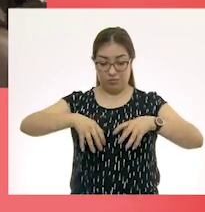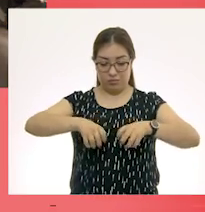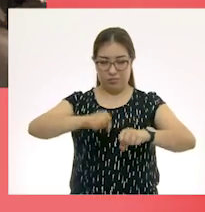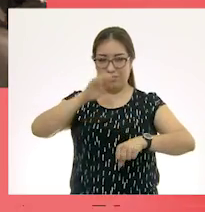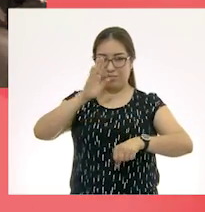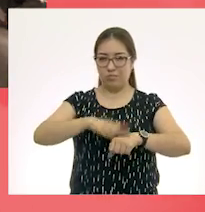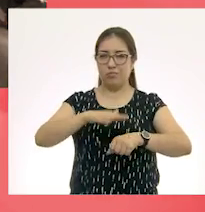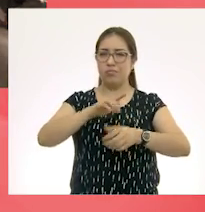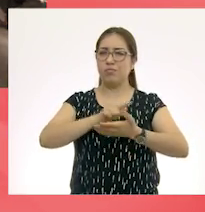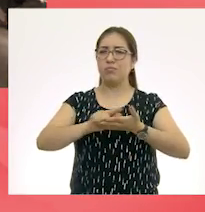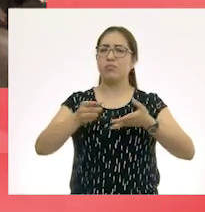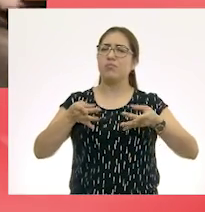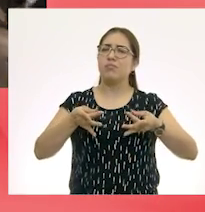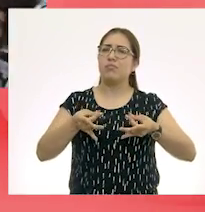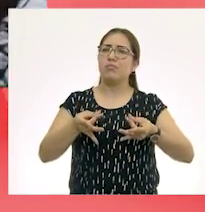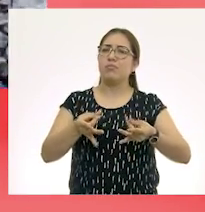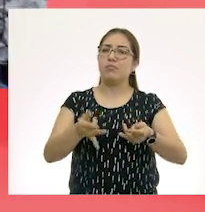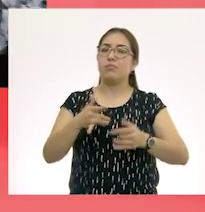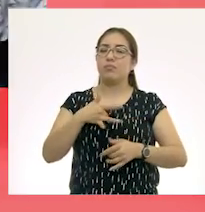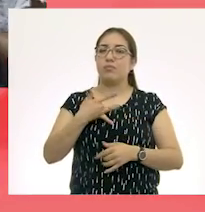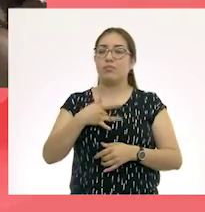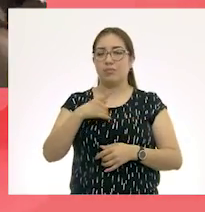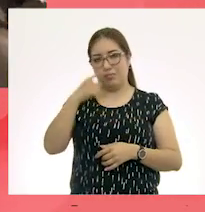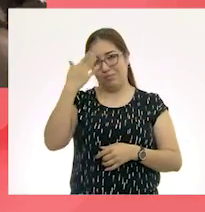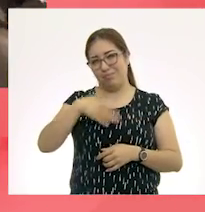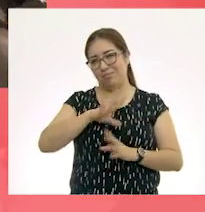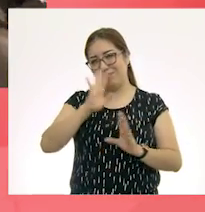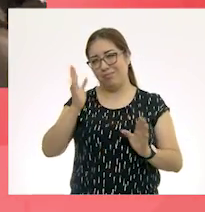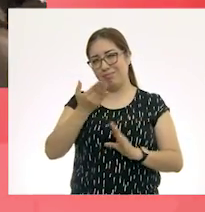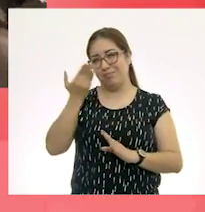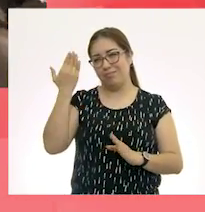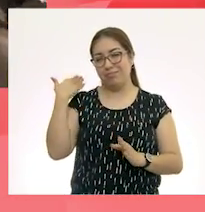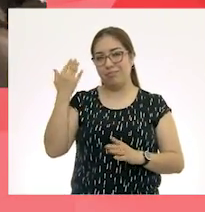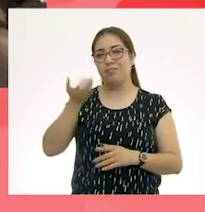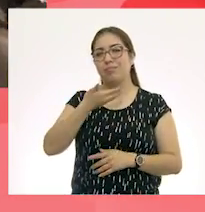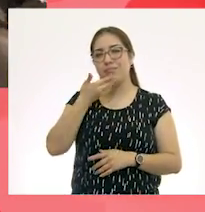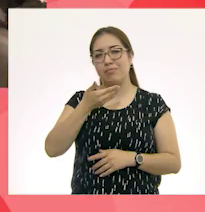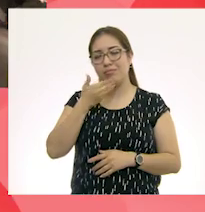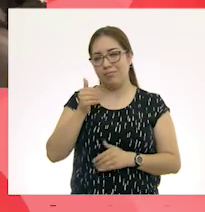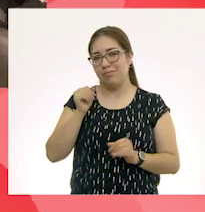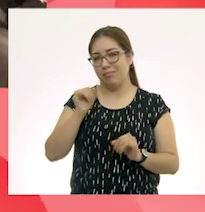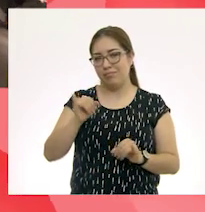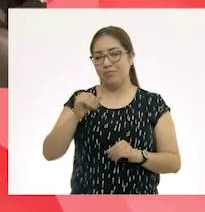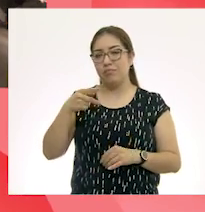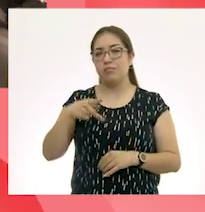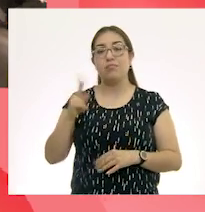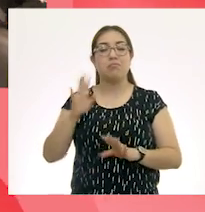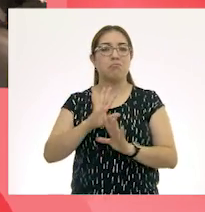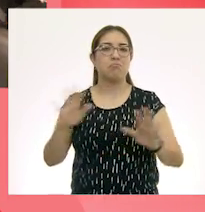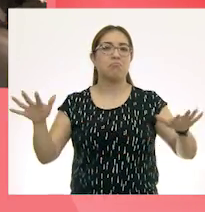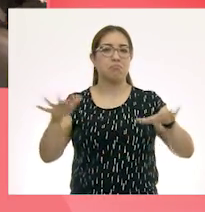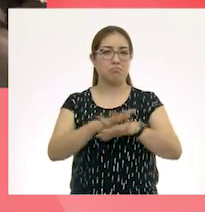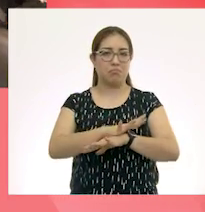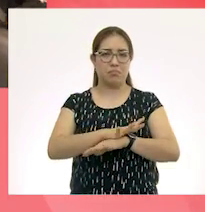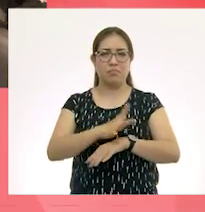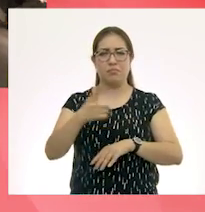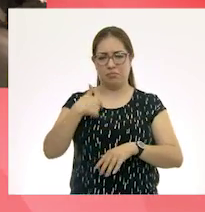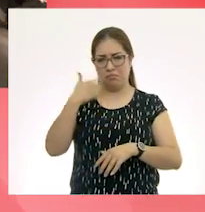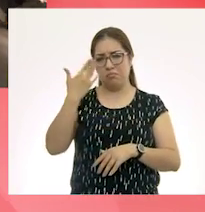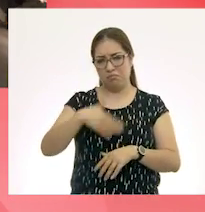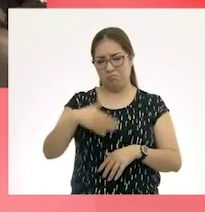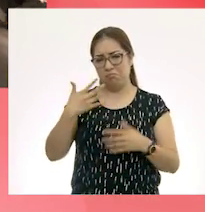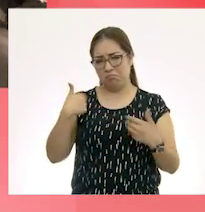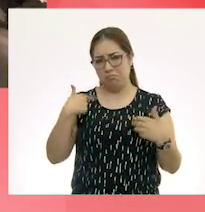el metate, pues antes así se acostumbraba, ahora ya Claro que sí. pero yo sé quebrar el nixtamal en